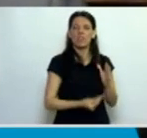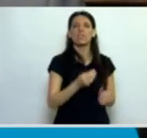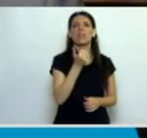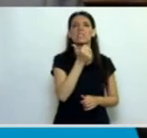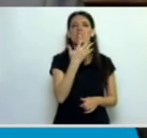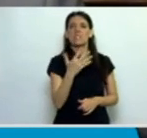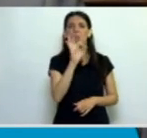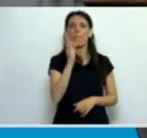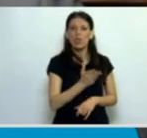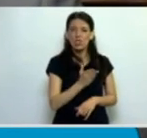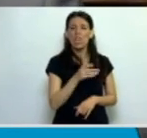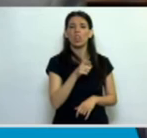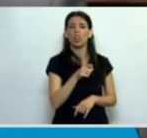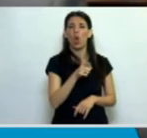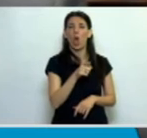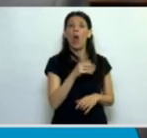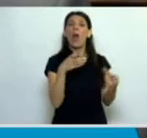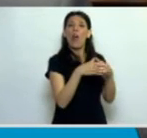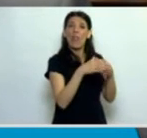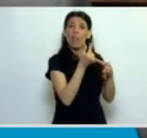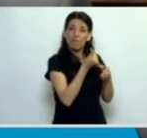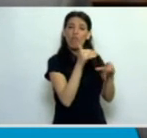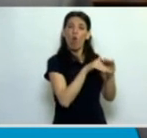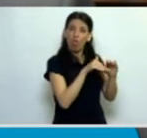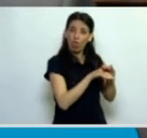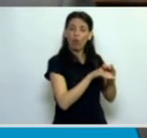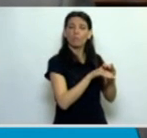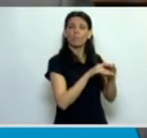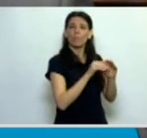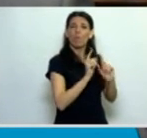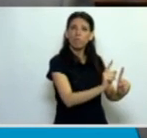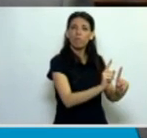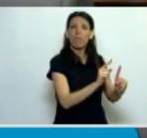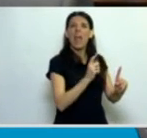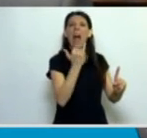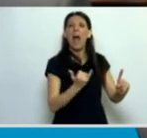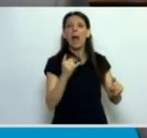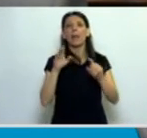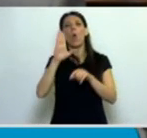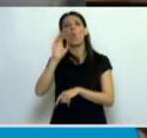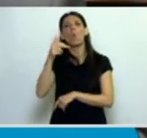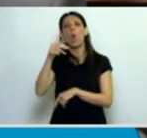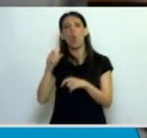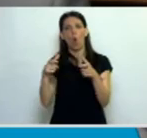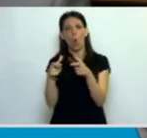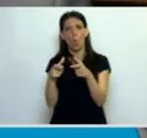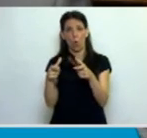65,7% del total de este Fondo de Garantía y Sustentabilidad está en bonos de la deuda.